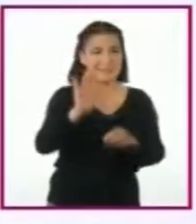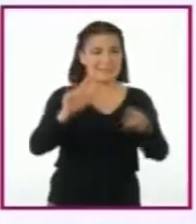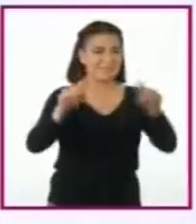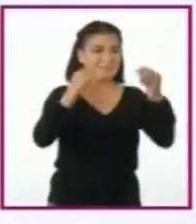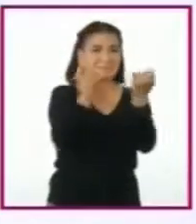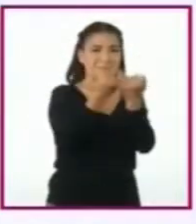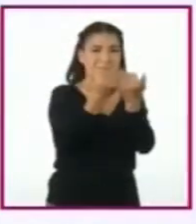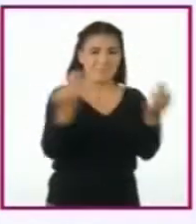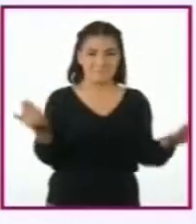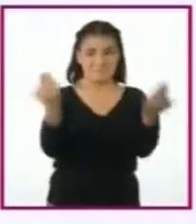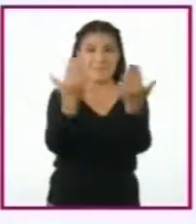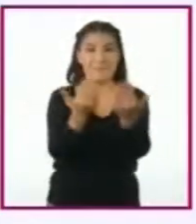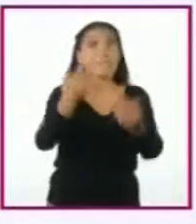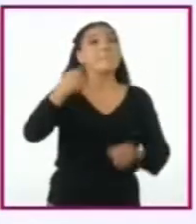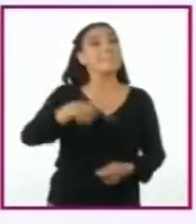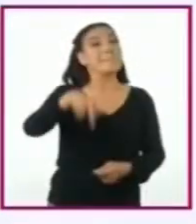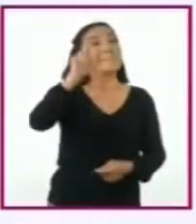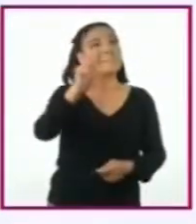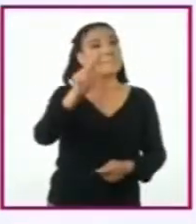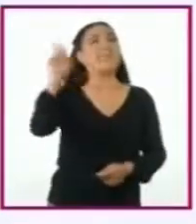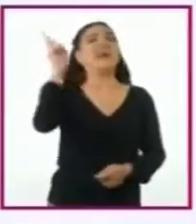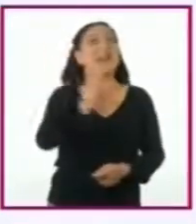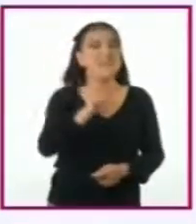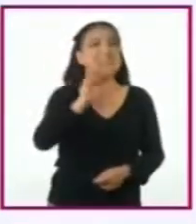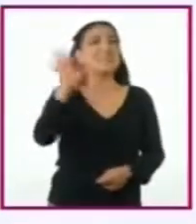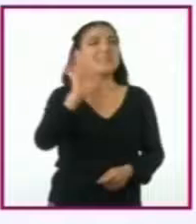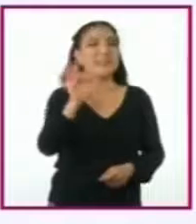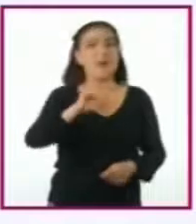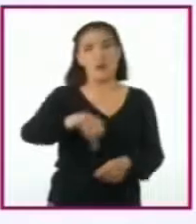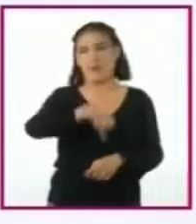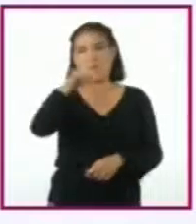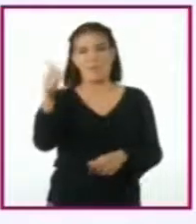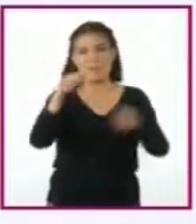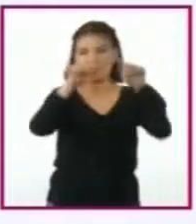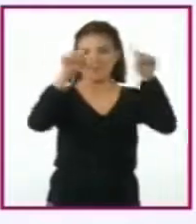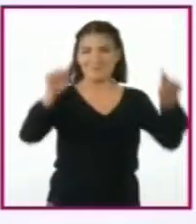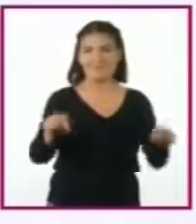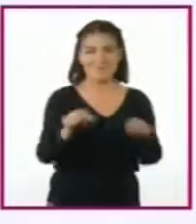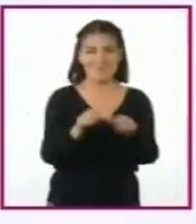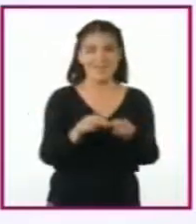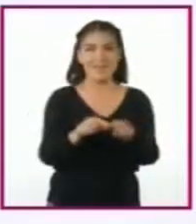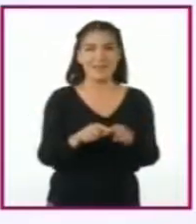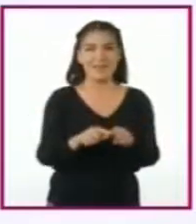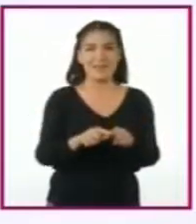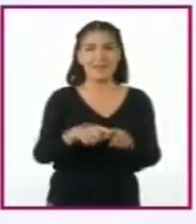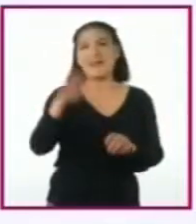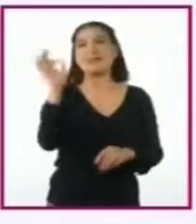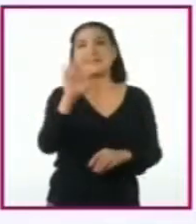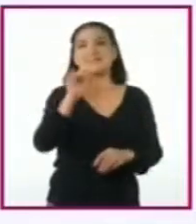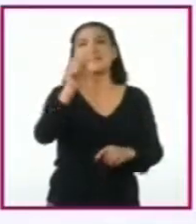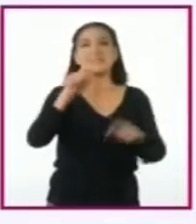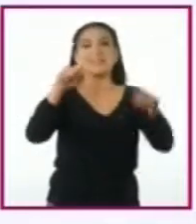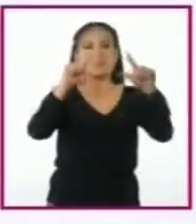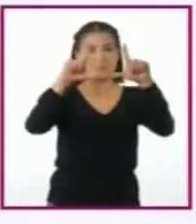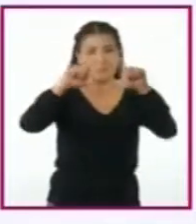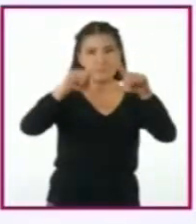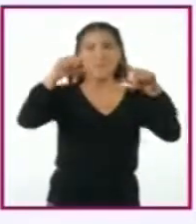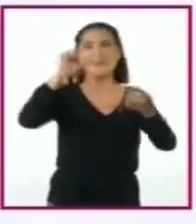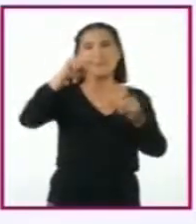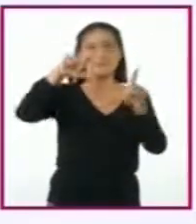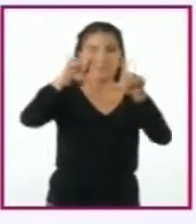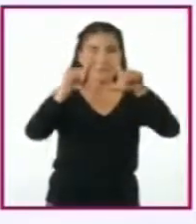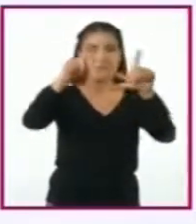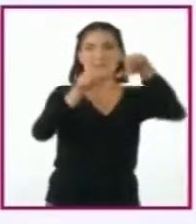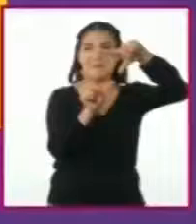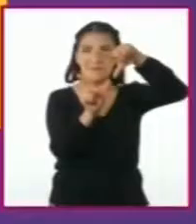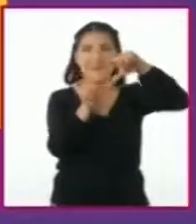lados. Pero, ¿qué tal si vemos semejanza en otros cuadriláteros, como el caso de los cuadrados? Observemos lo